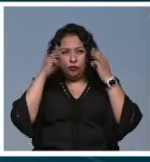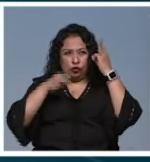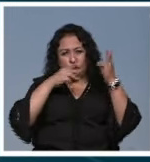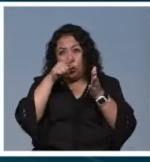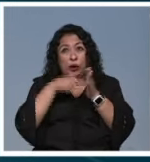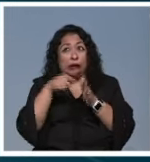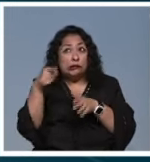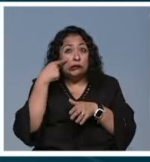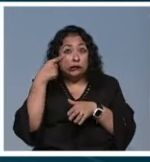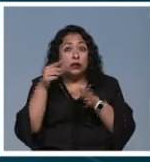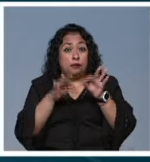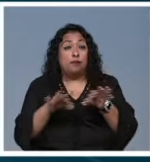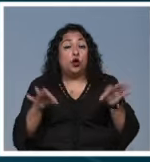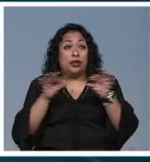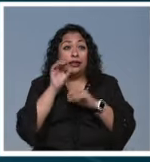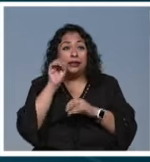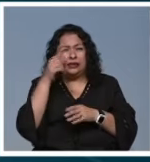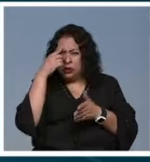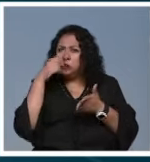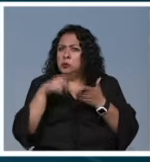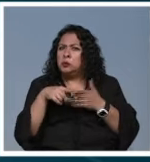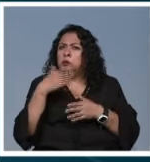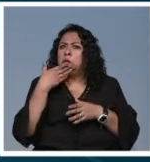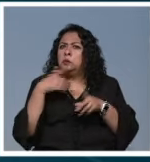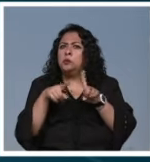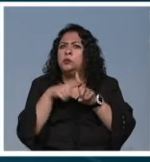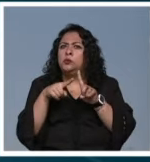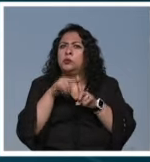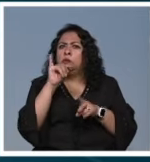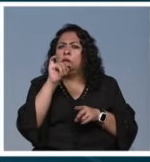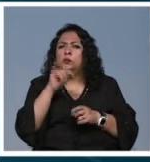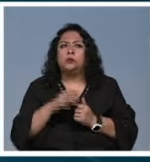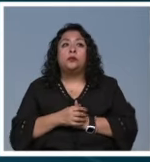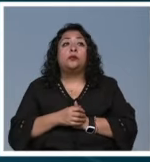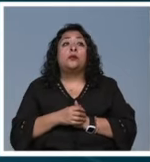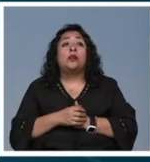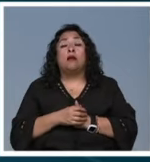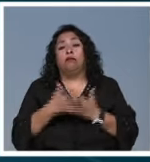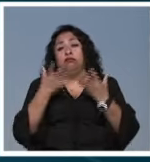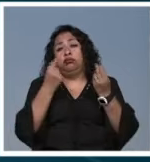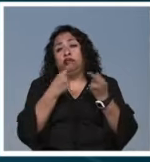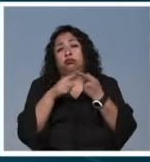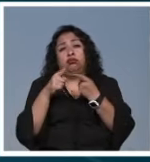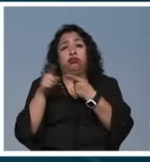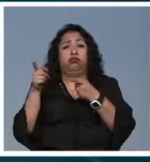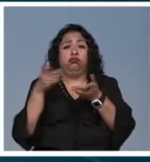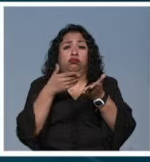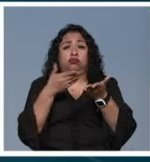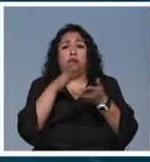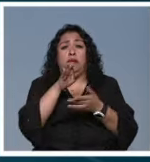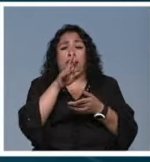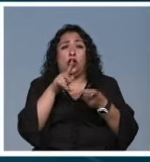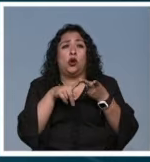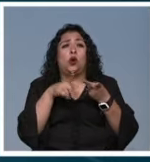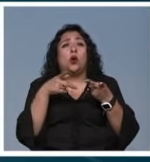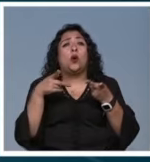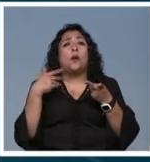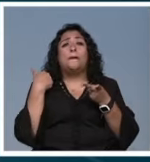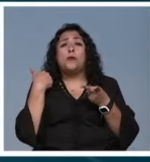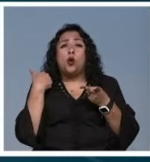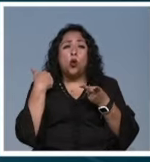de referencia, y creo que ha sido muy, muy positivo. Un buffet de platillos barrocos, una pasarela